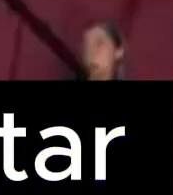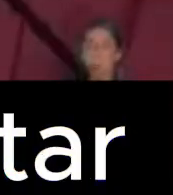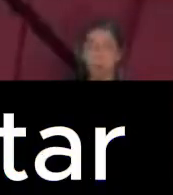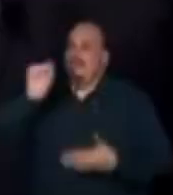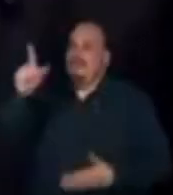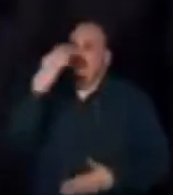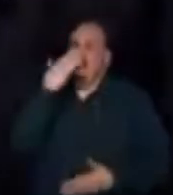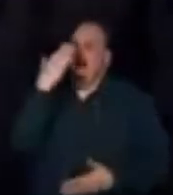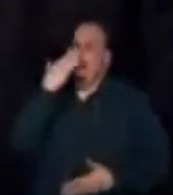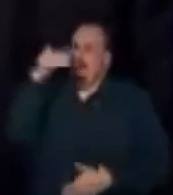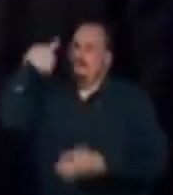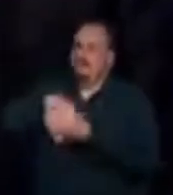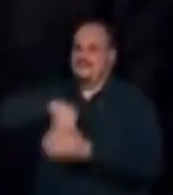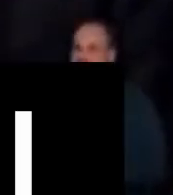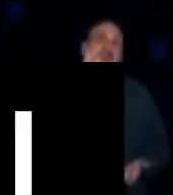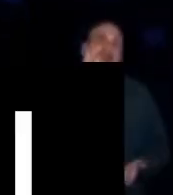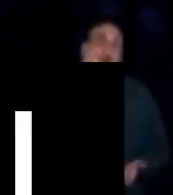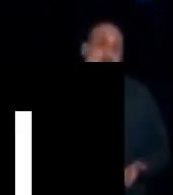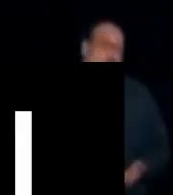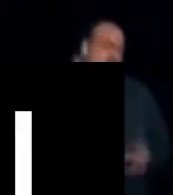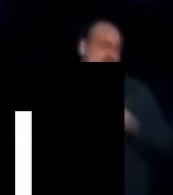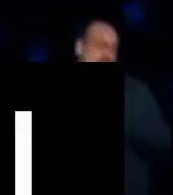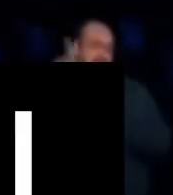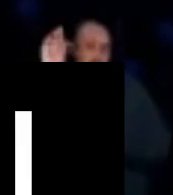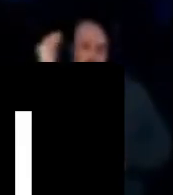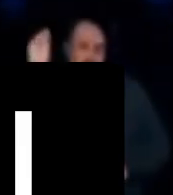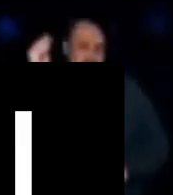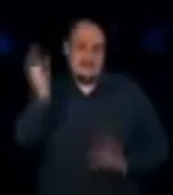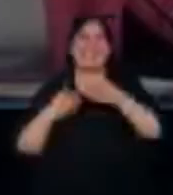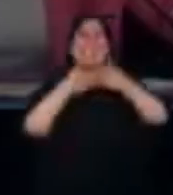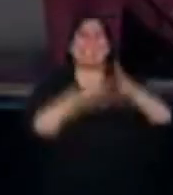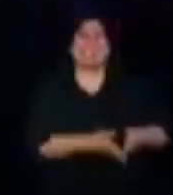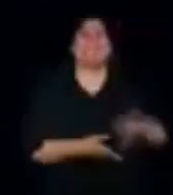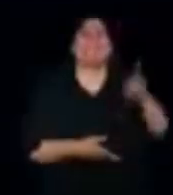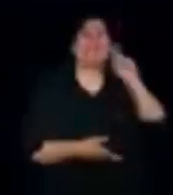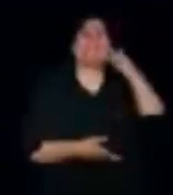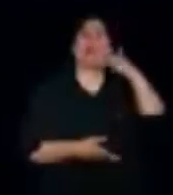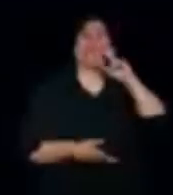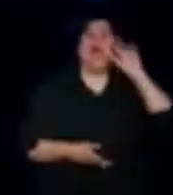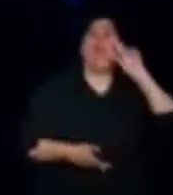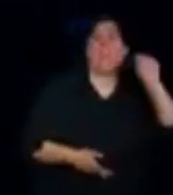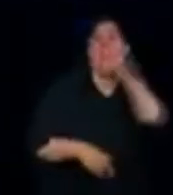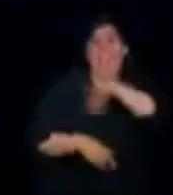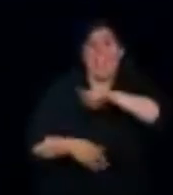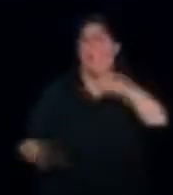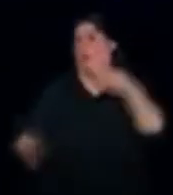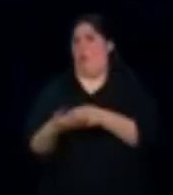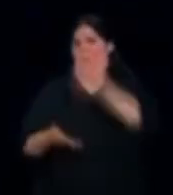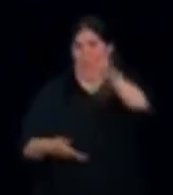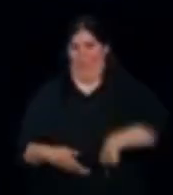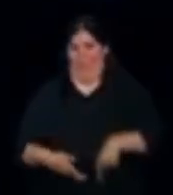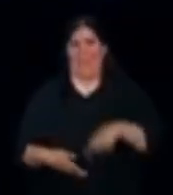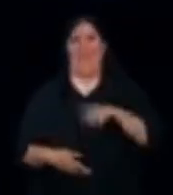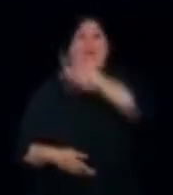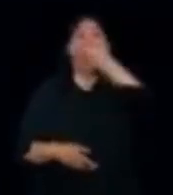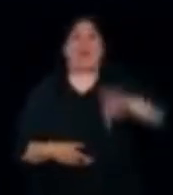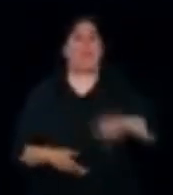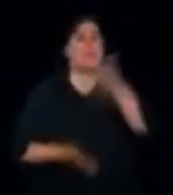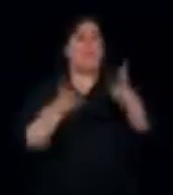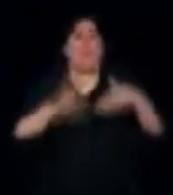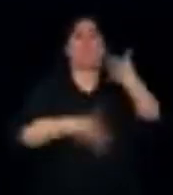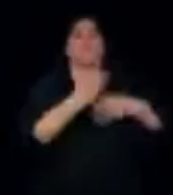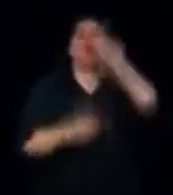película yo quiero ser claro para que la Argentina tiene tenga desarrollo